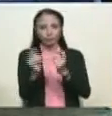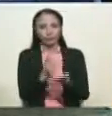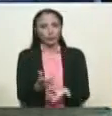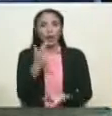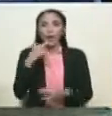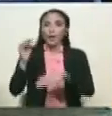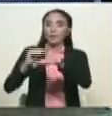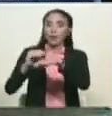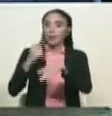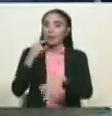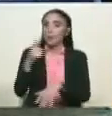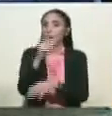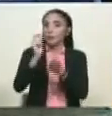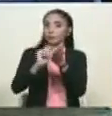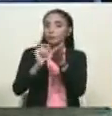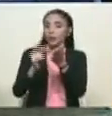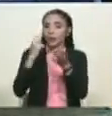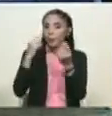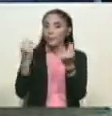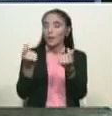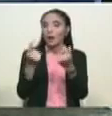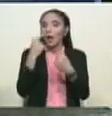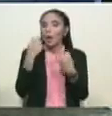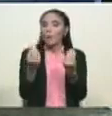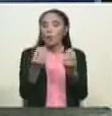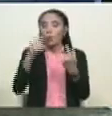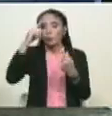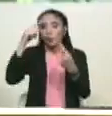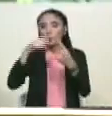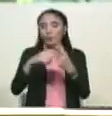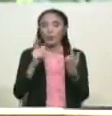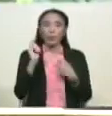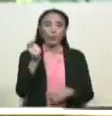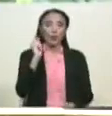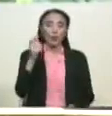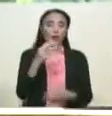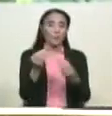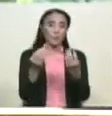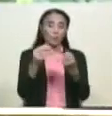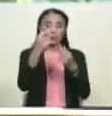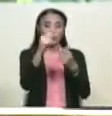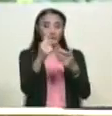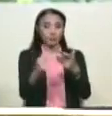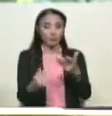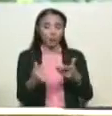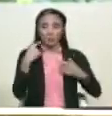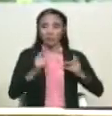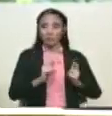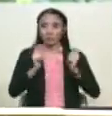Erika. Hay muchas tareas que la revolución le ha entregado al Frente Francisco de Miranda.